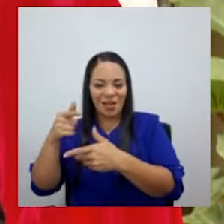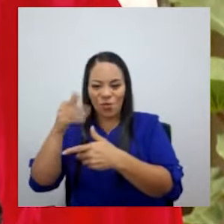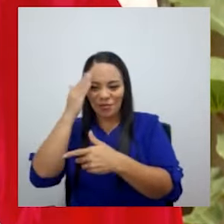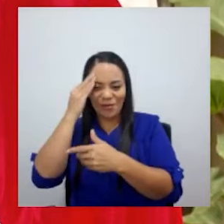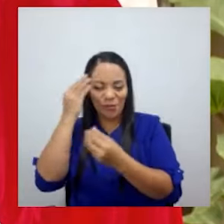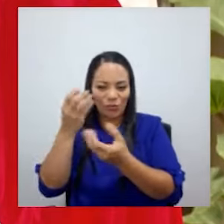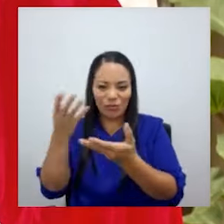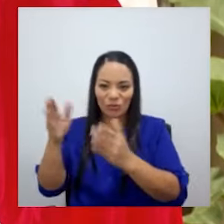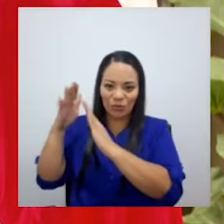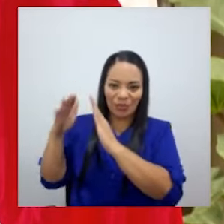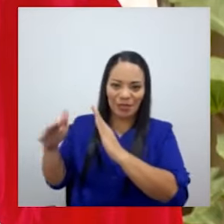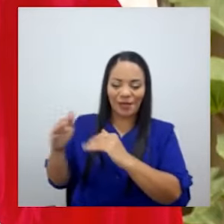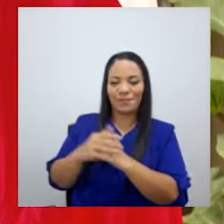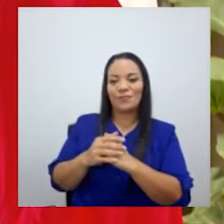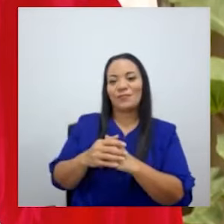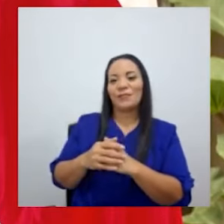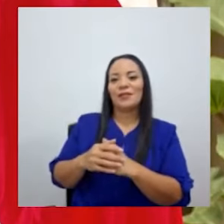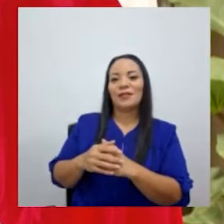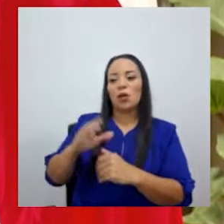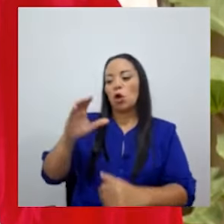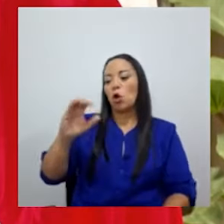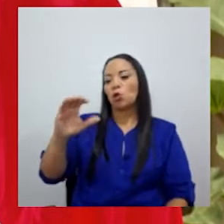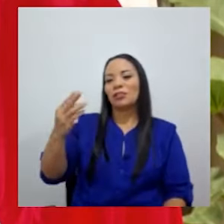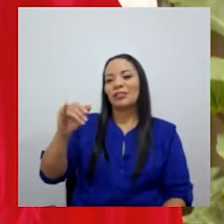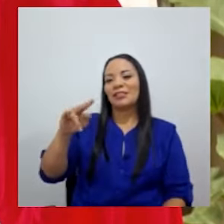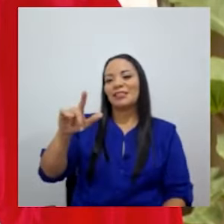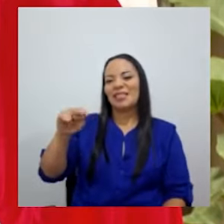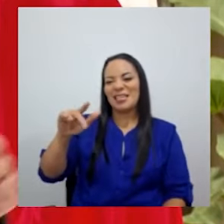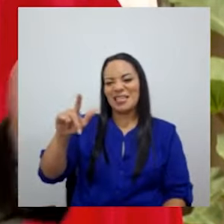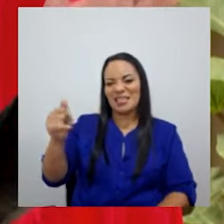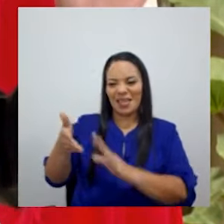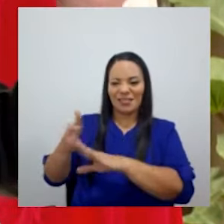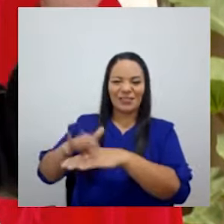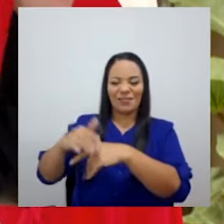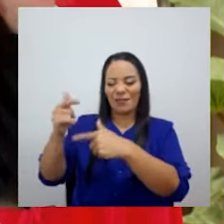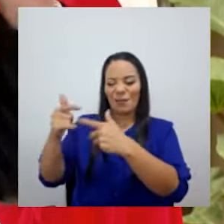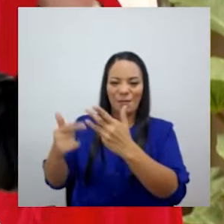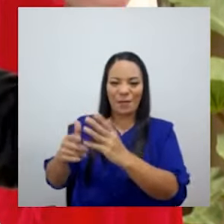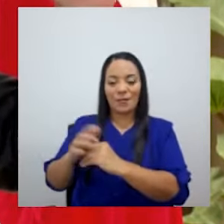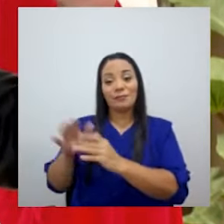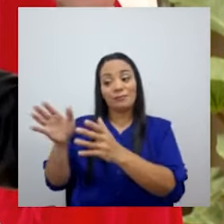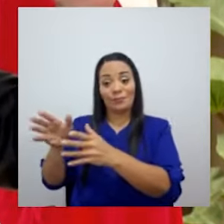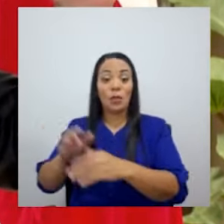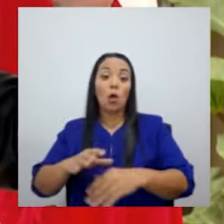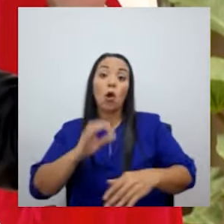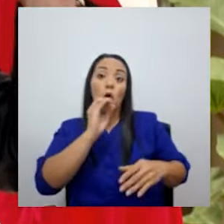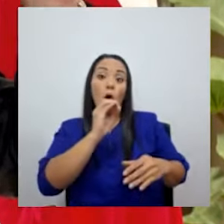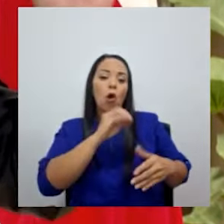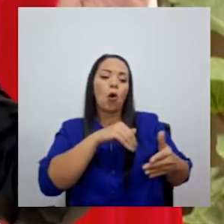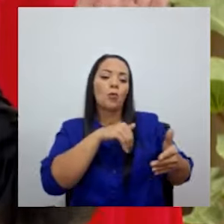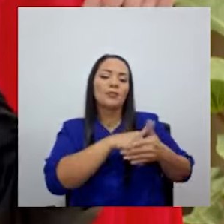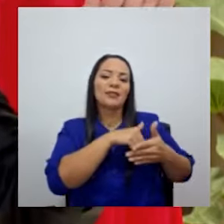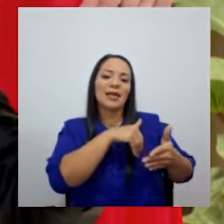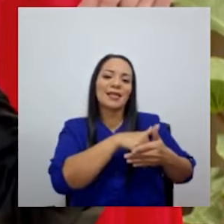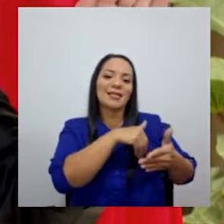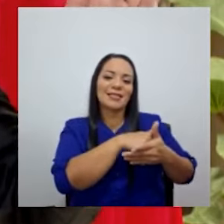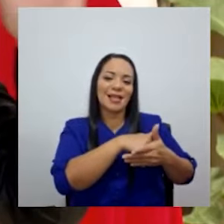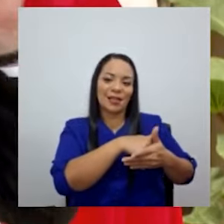Contraloría, la cochinilla que pasa por... o obstaculizando